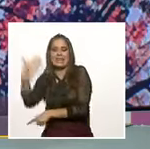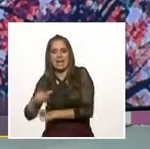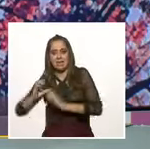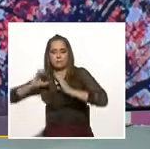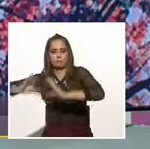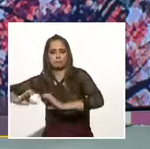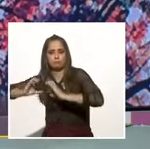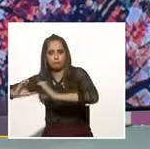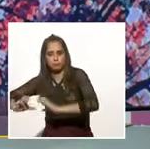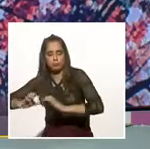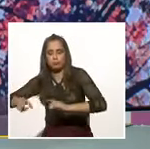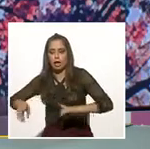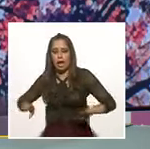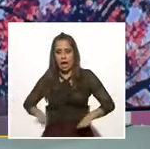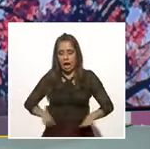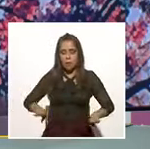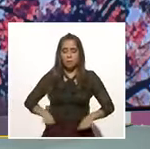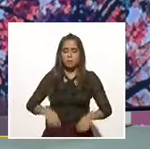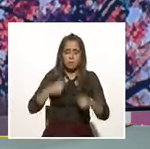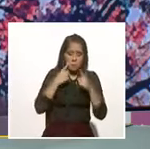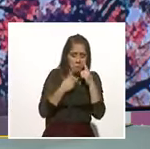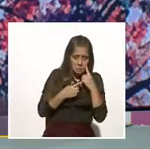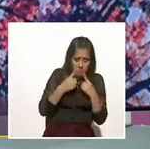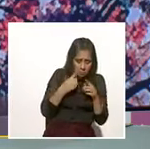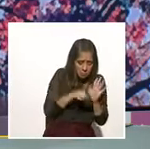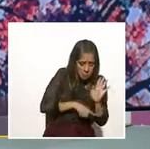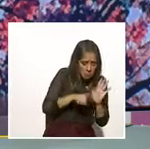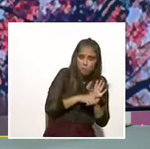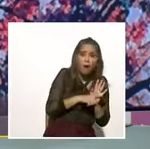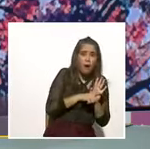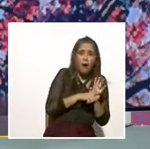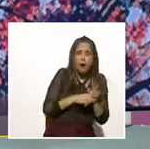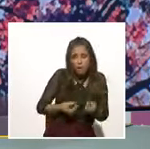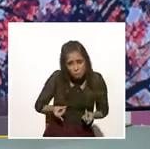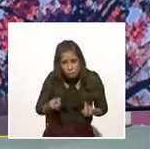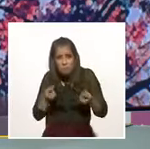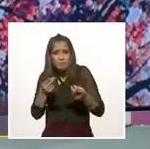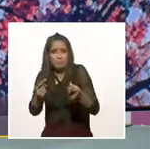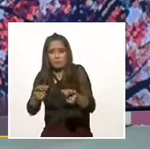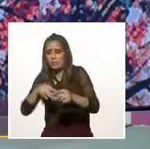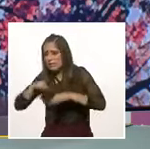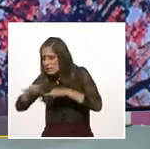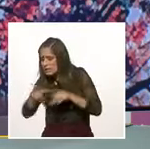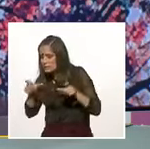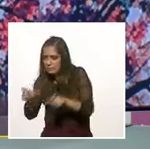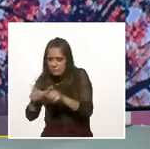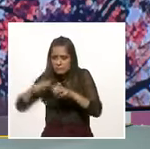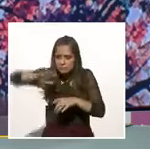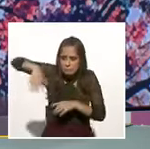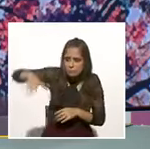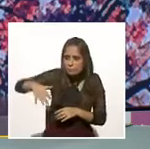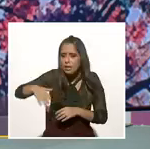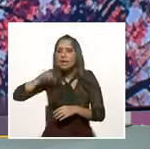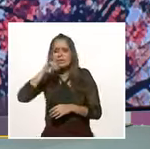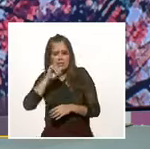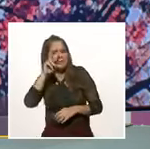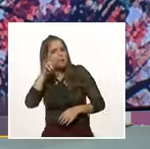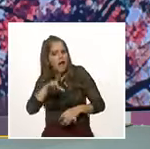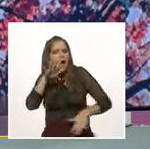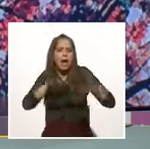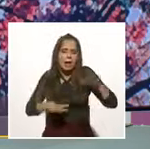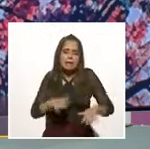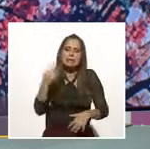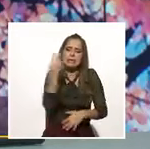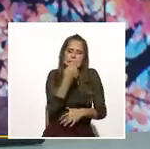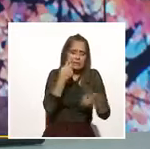actitudinal de decir o lloramos o trabajamos, ¿no? Uh-huh. Porque sí, evidentemente hay momentos para llorar y sentirse mal.